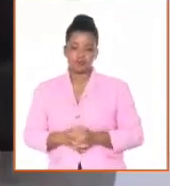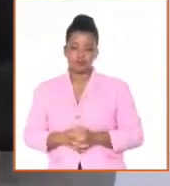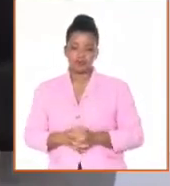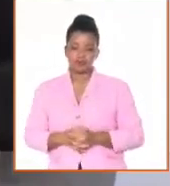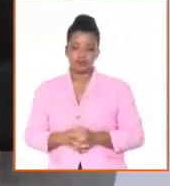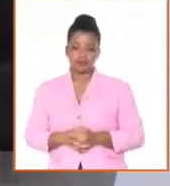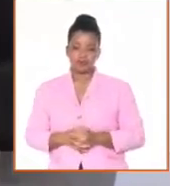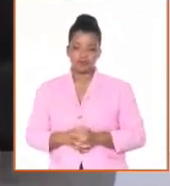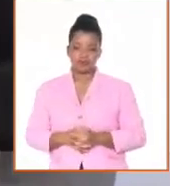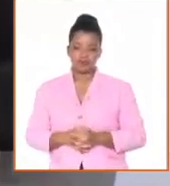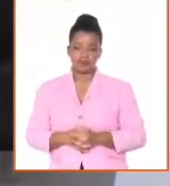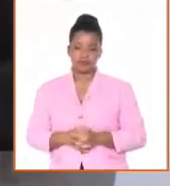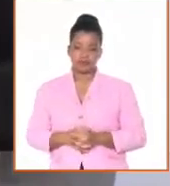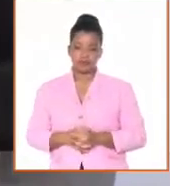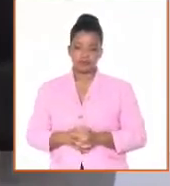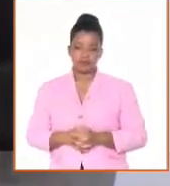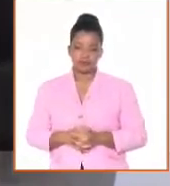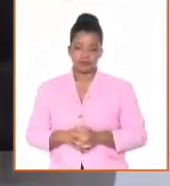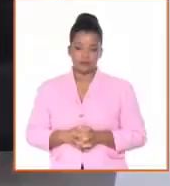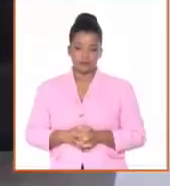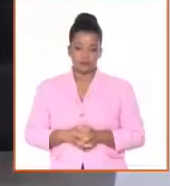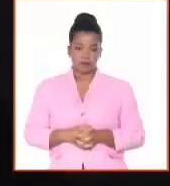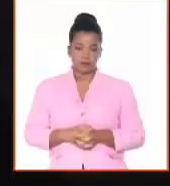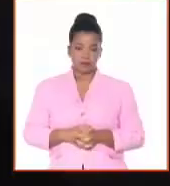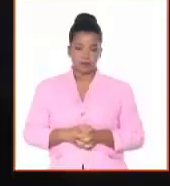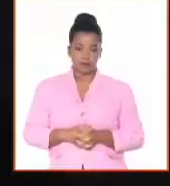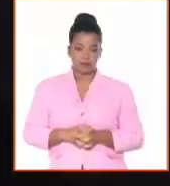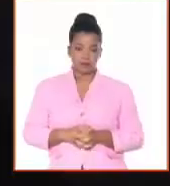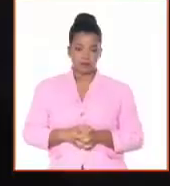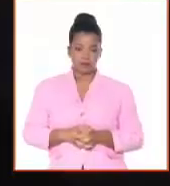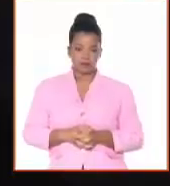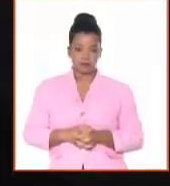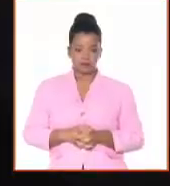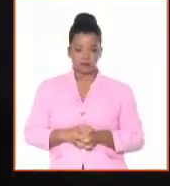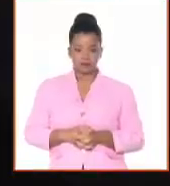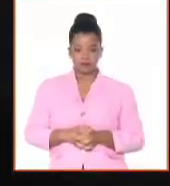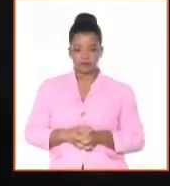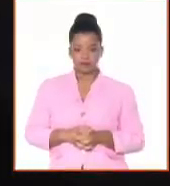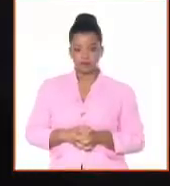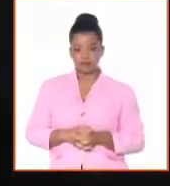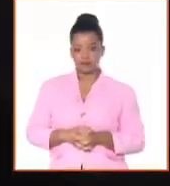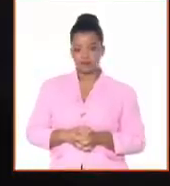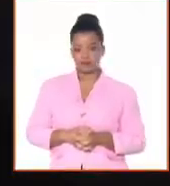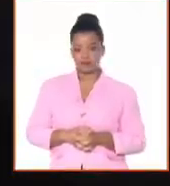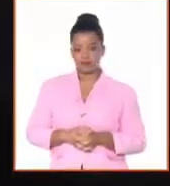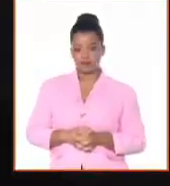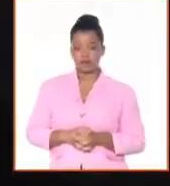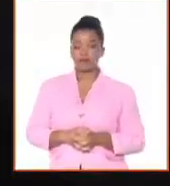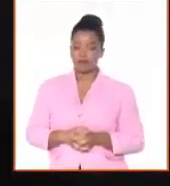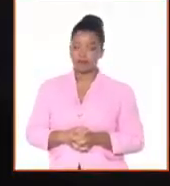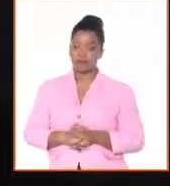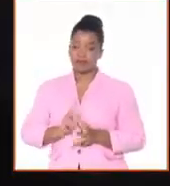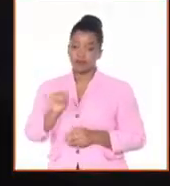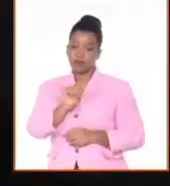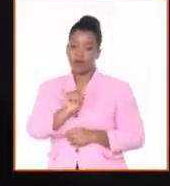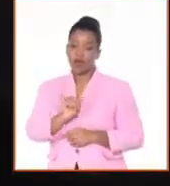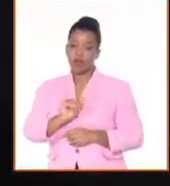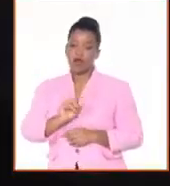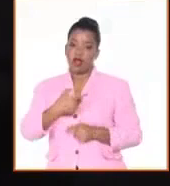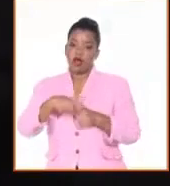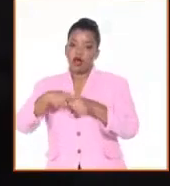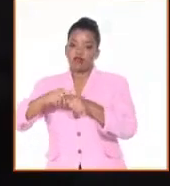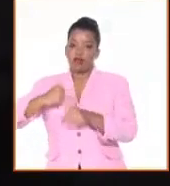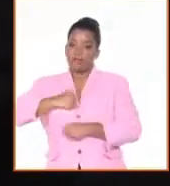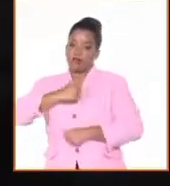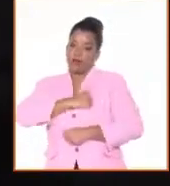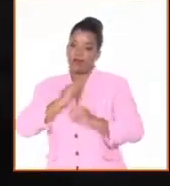no para la realización de este acto señalar los datos de la persona que supuestamente la propietaria